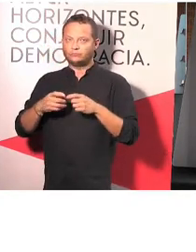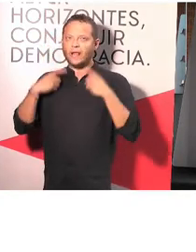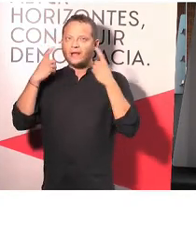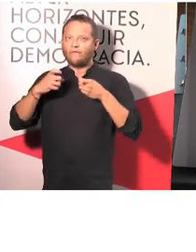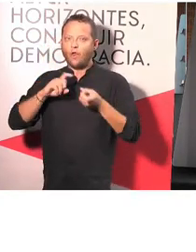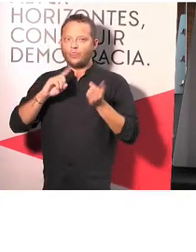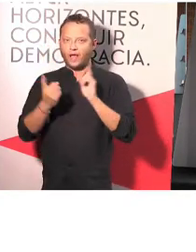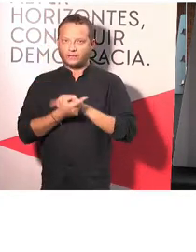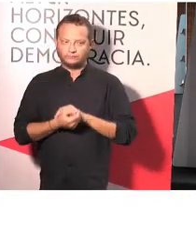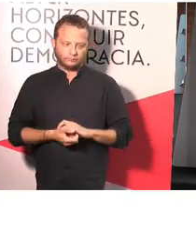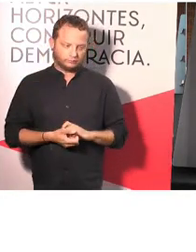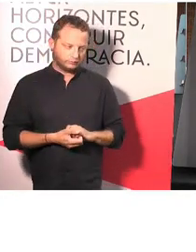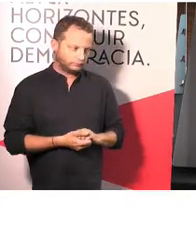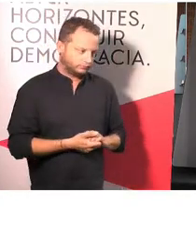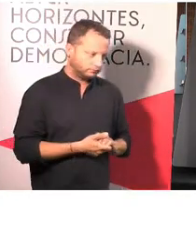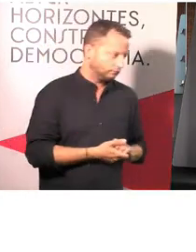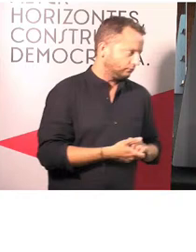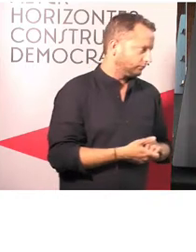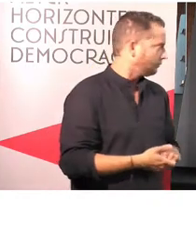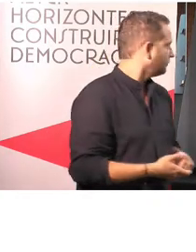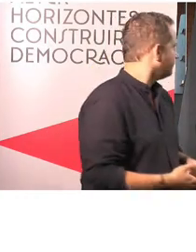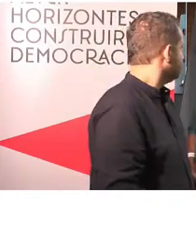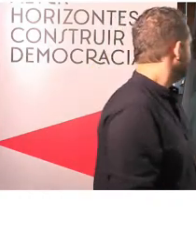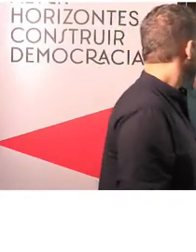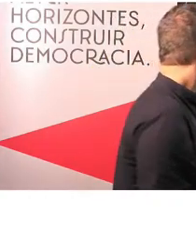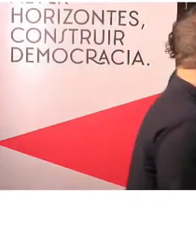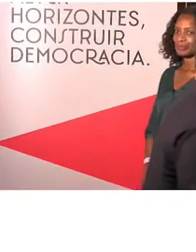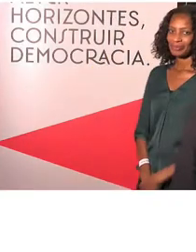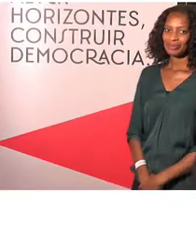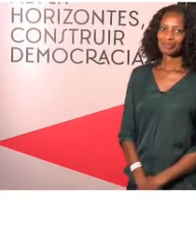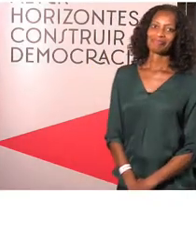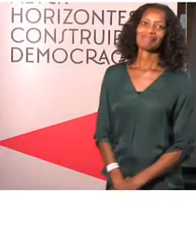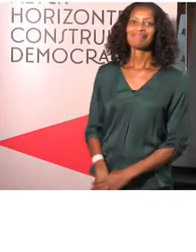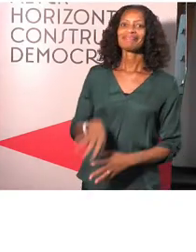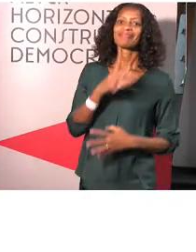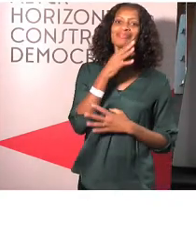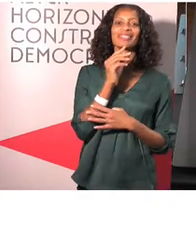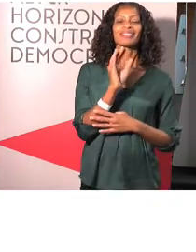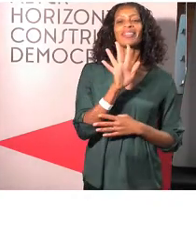¿no? Creo que es... 5 minutitos más.